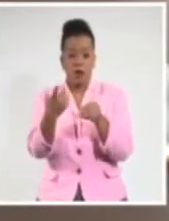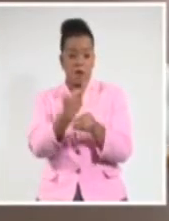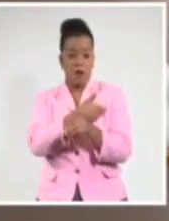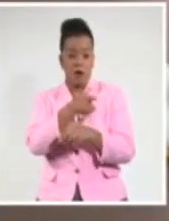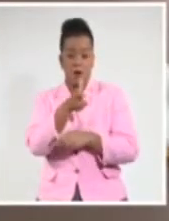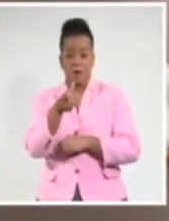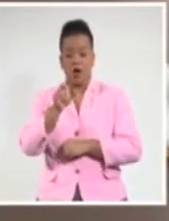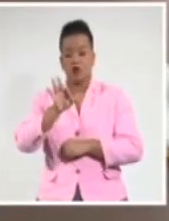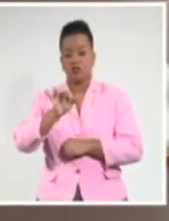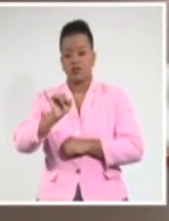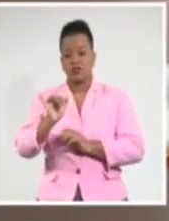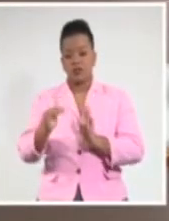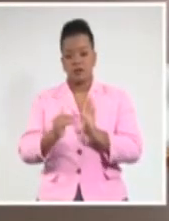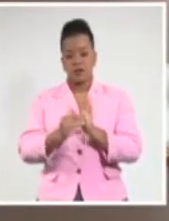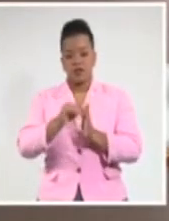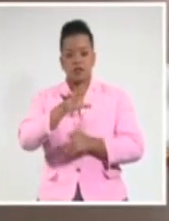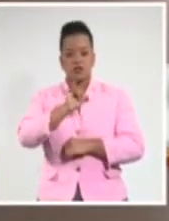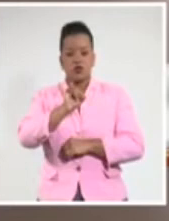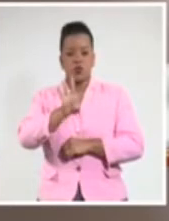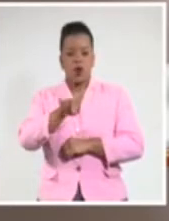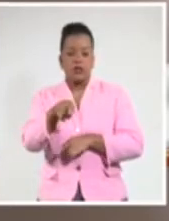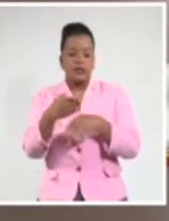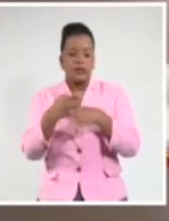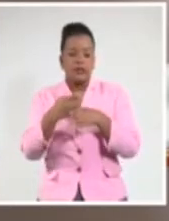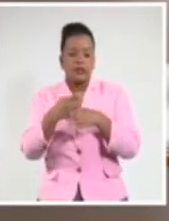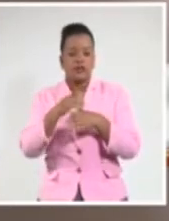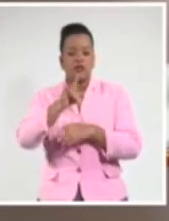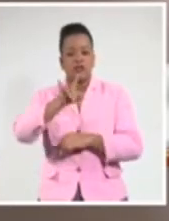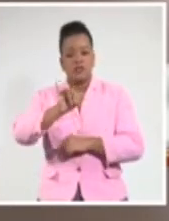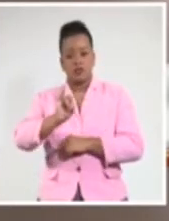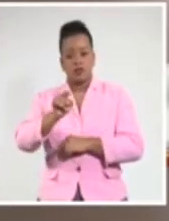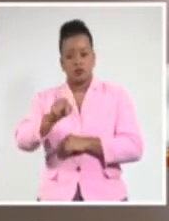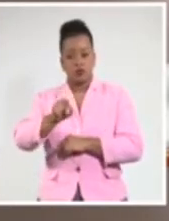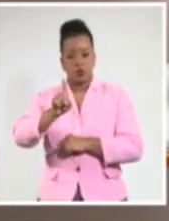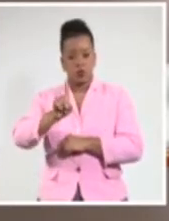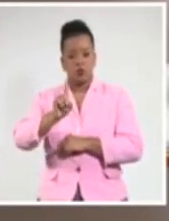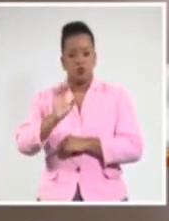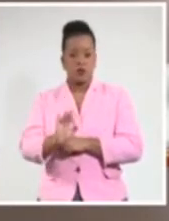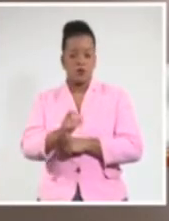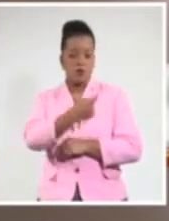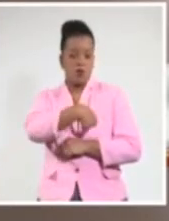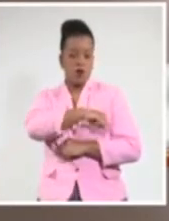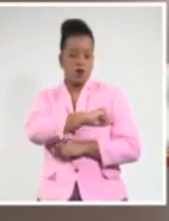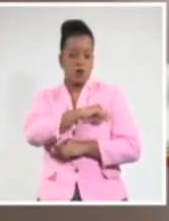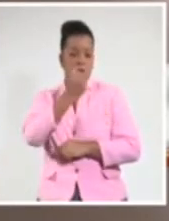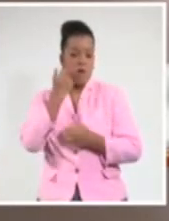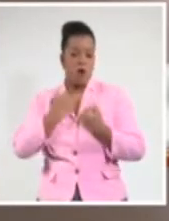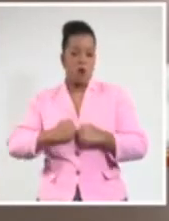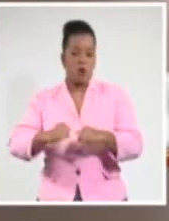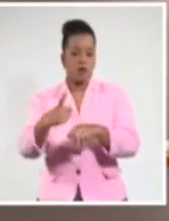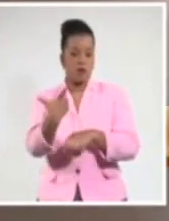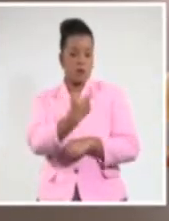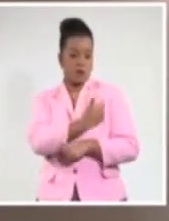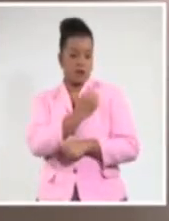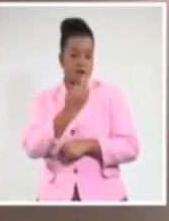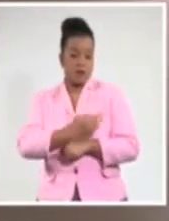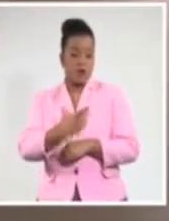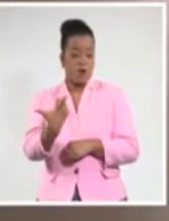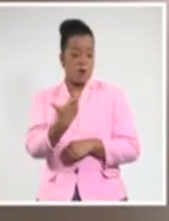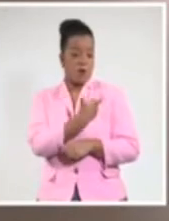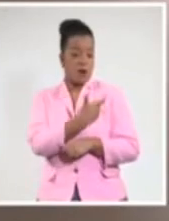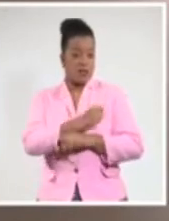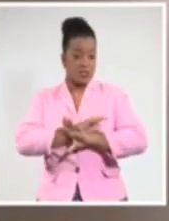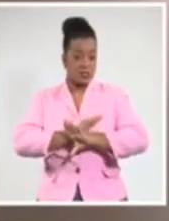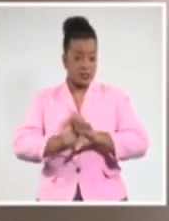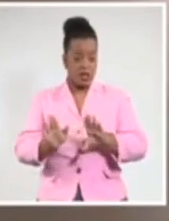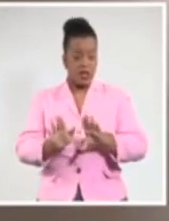86.574, que representa un 97.1% a la población posible vacunar con el refuerzo, que son las personas que tienen 3 meses o más de haber